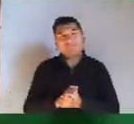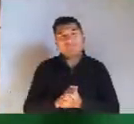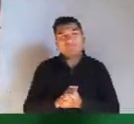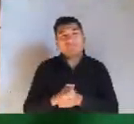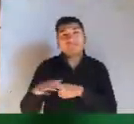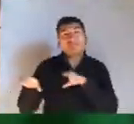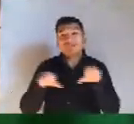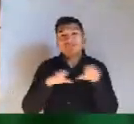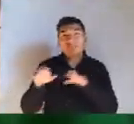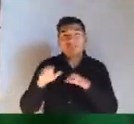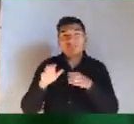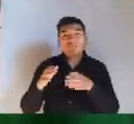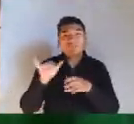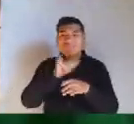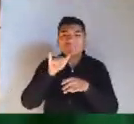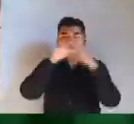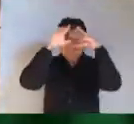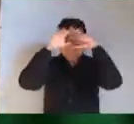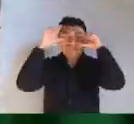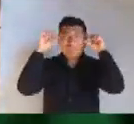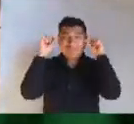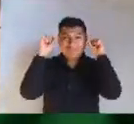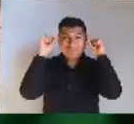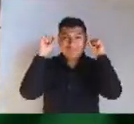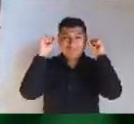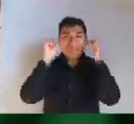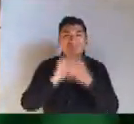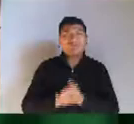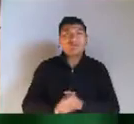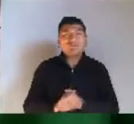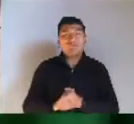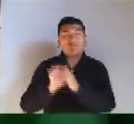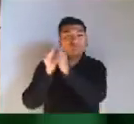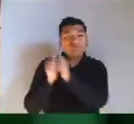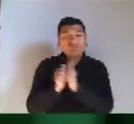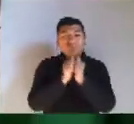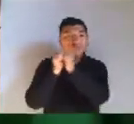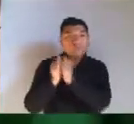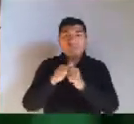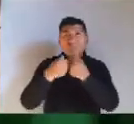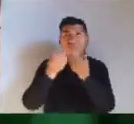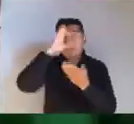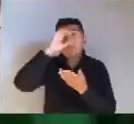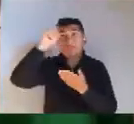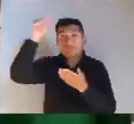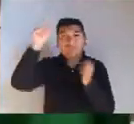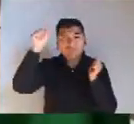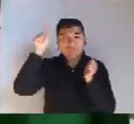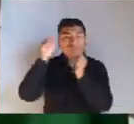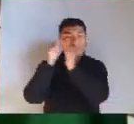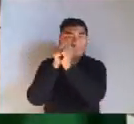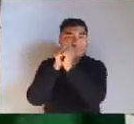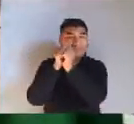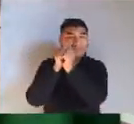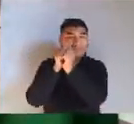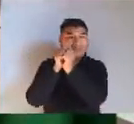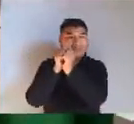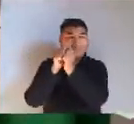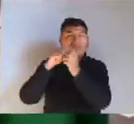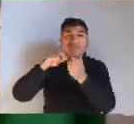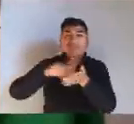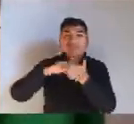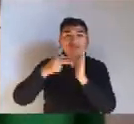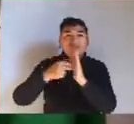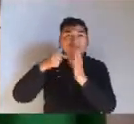Pues hagamos el papel de Moisés, de unirnos como Él nos unió en torno a